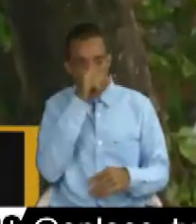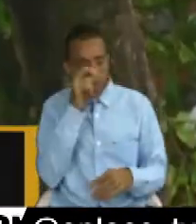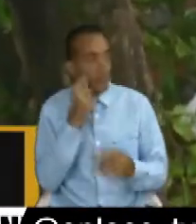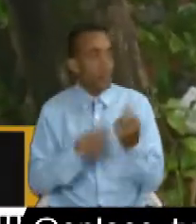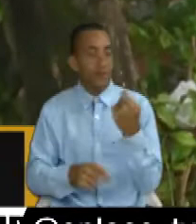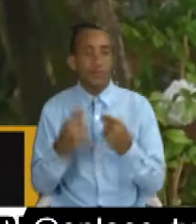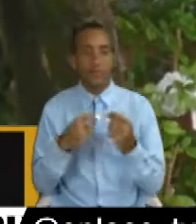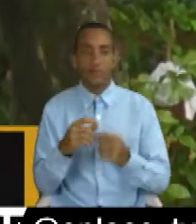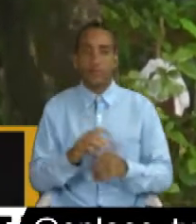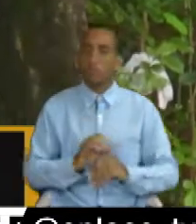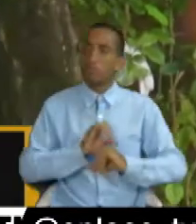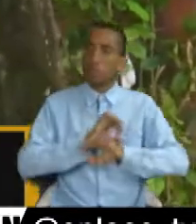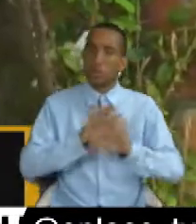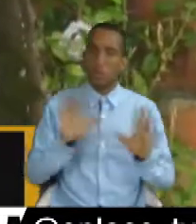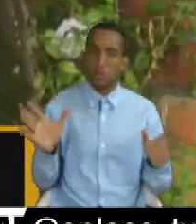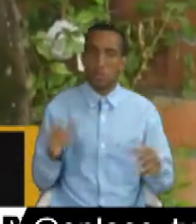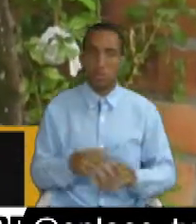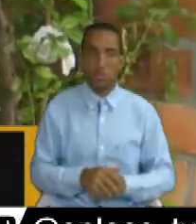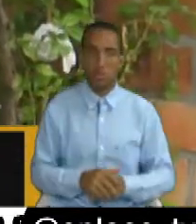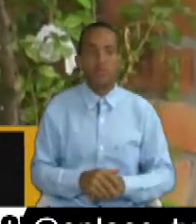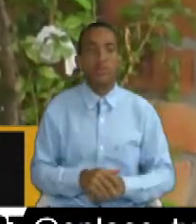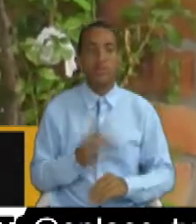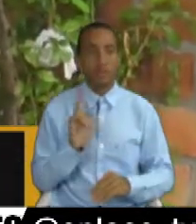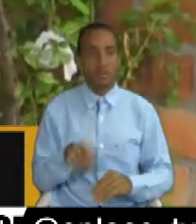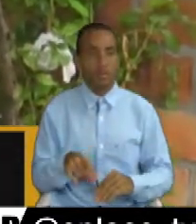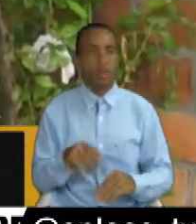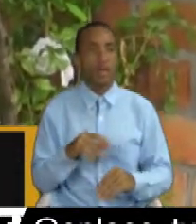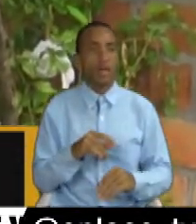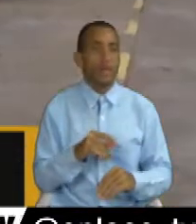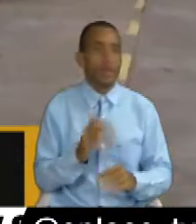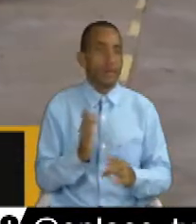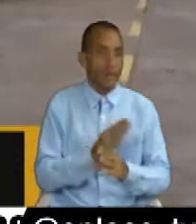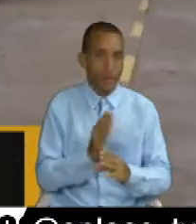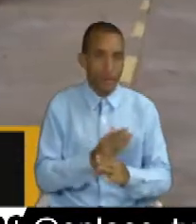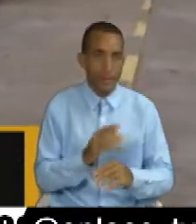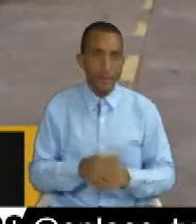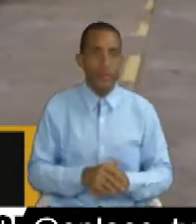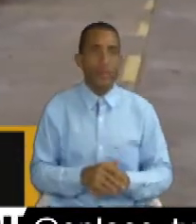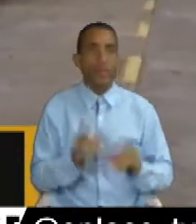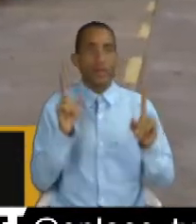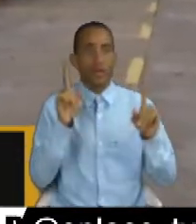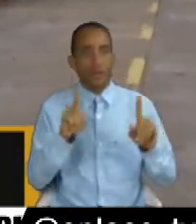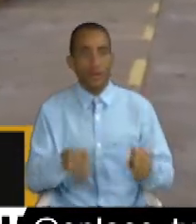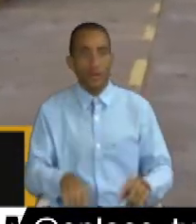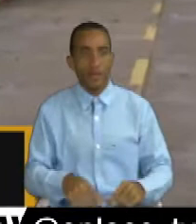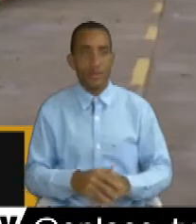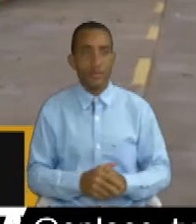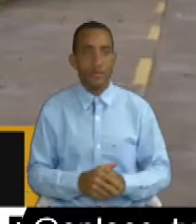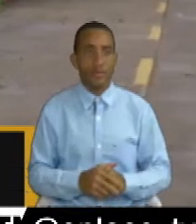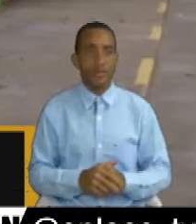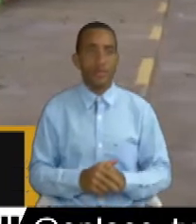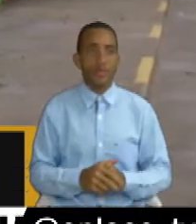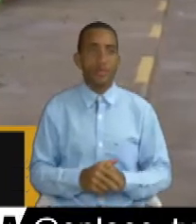día parece ser una problemática cada vez más compleja. El problema también son